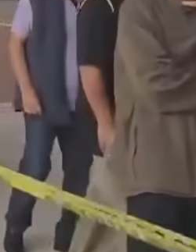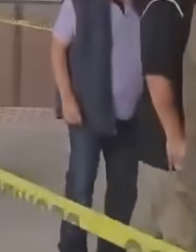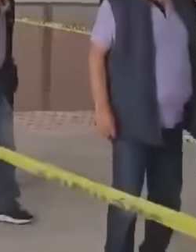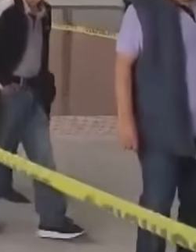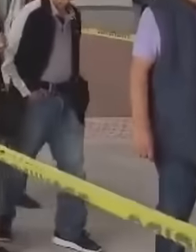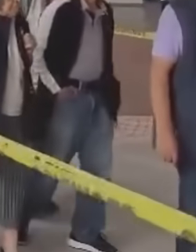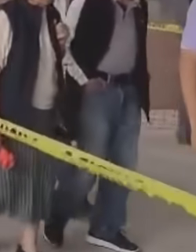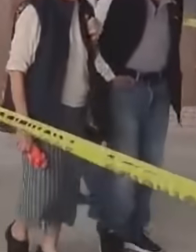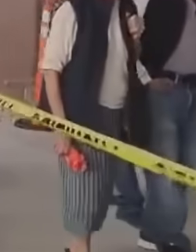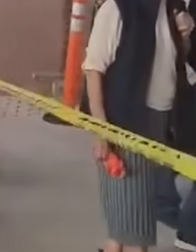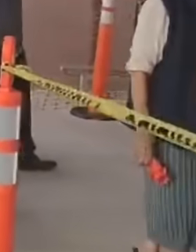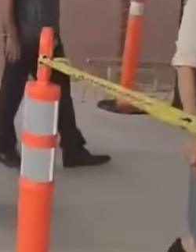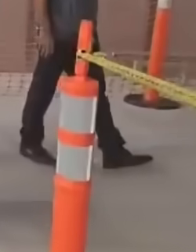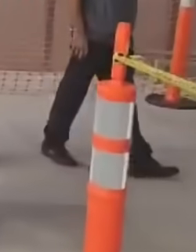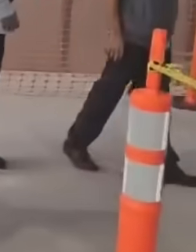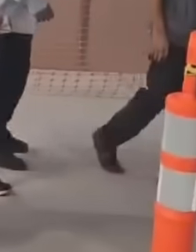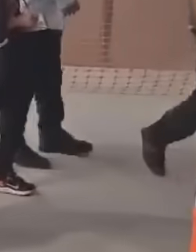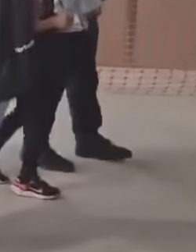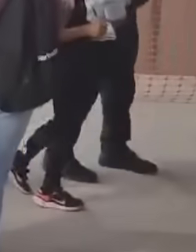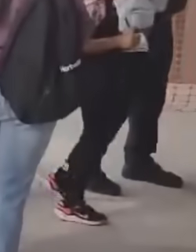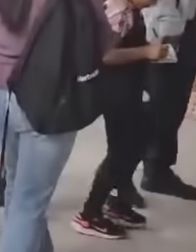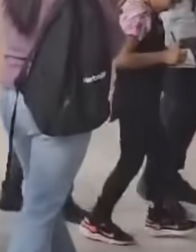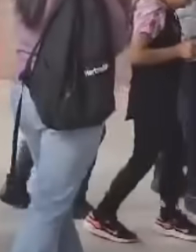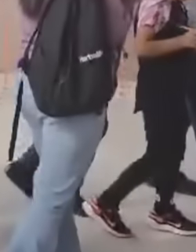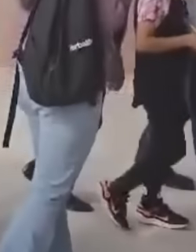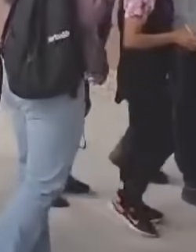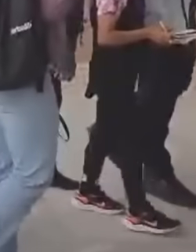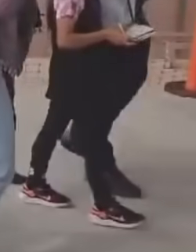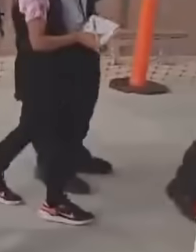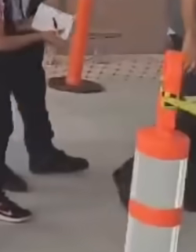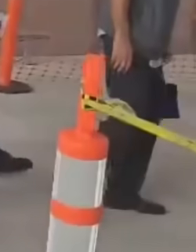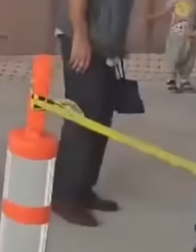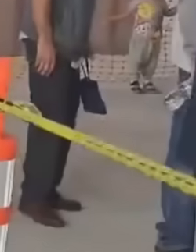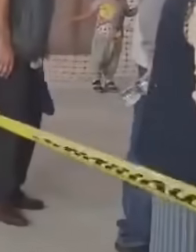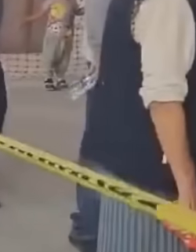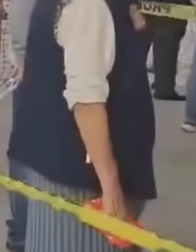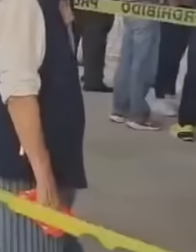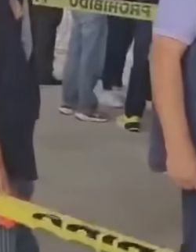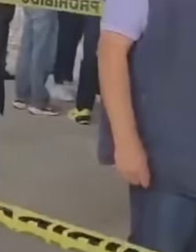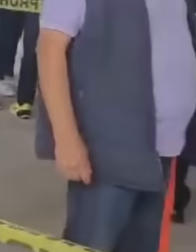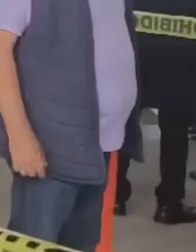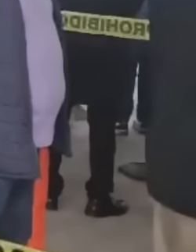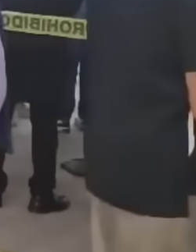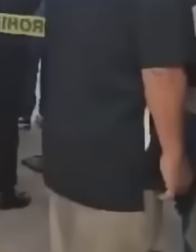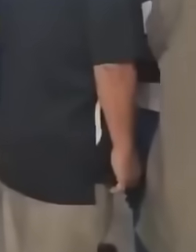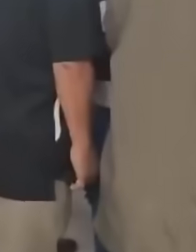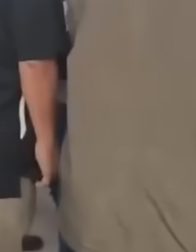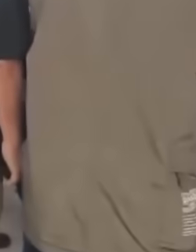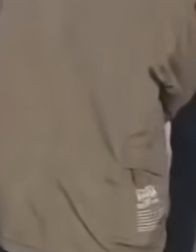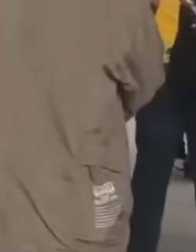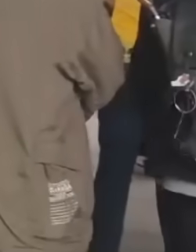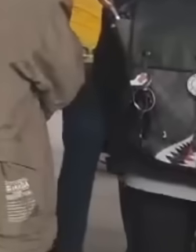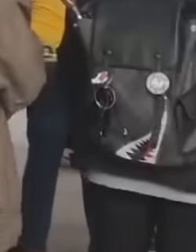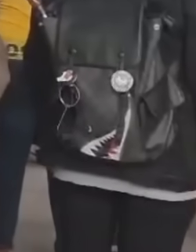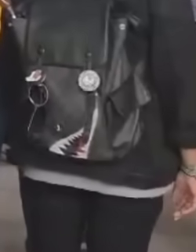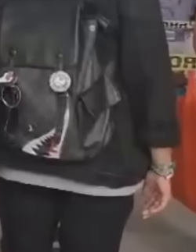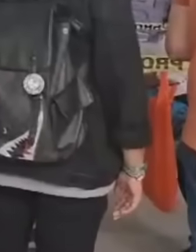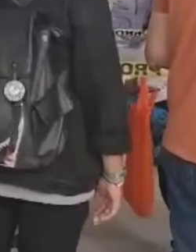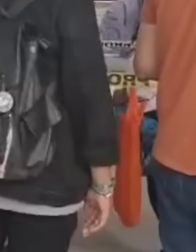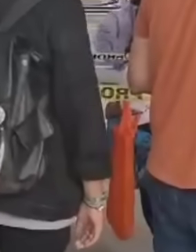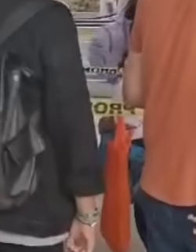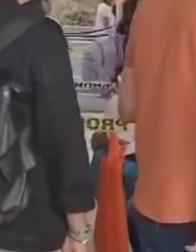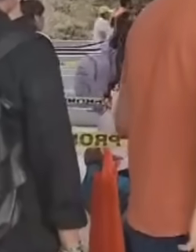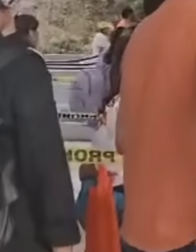recientemente inaugurada estación Santa Fe, Batres reportó que los usuarios que llegan en el tren tienen varias opciones de movilidad, ya